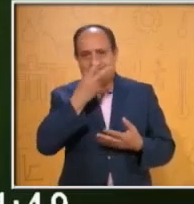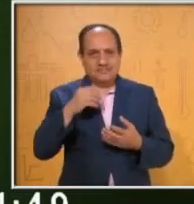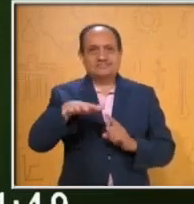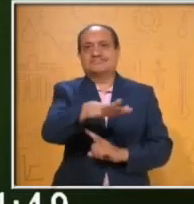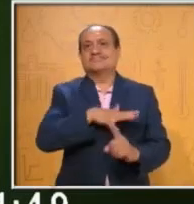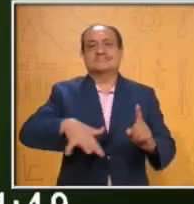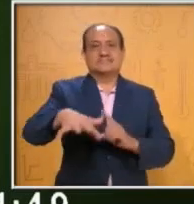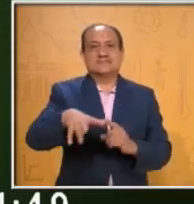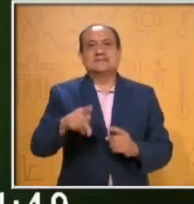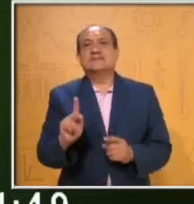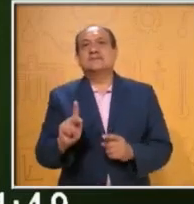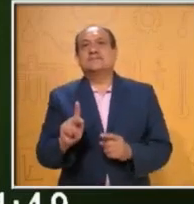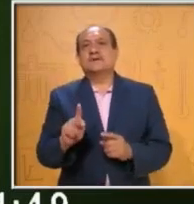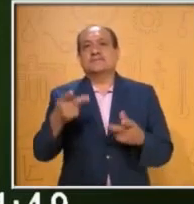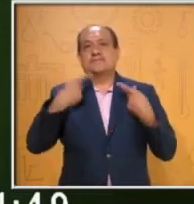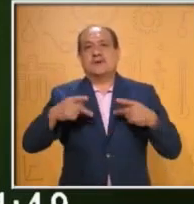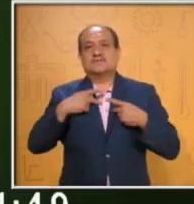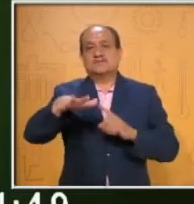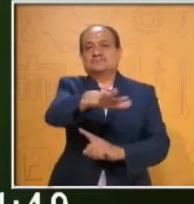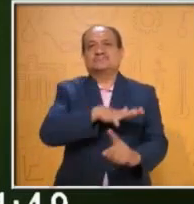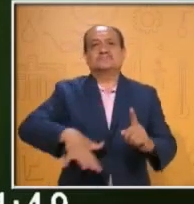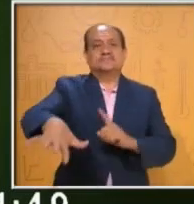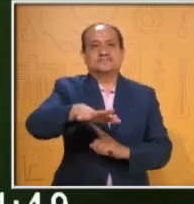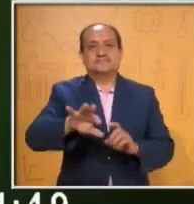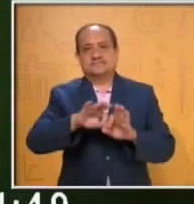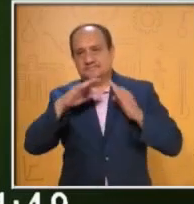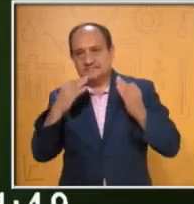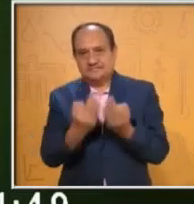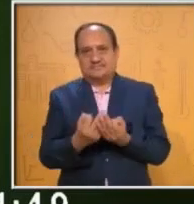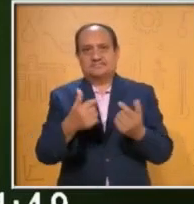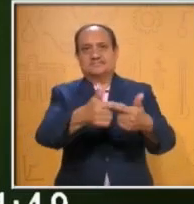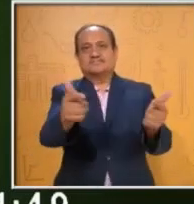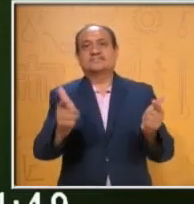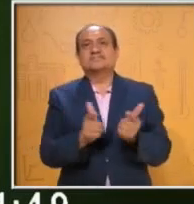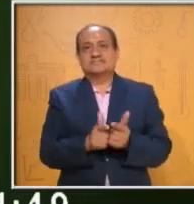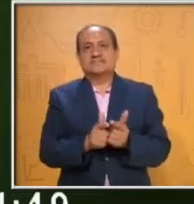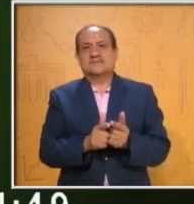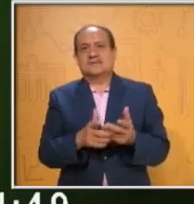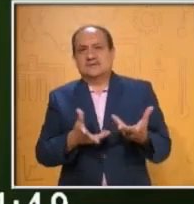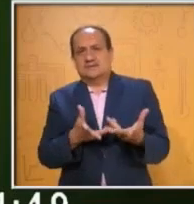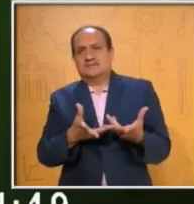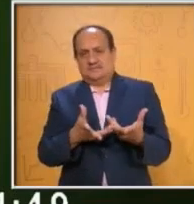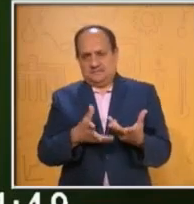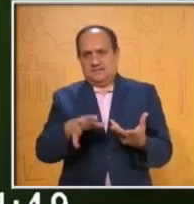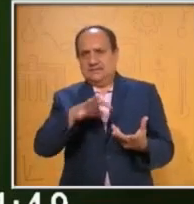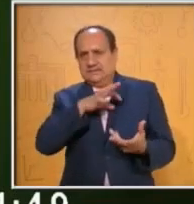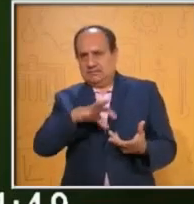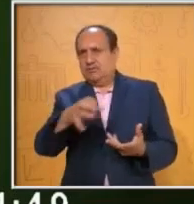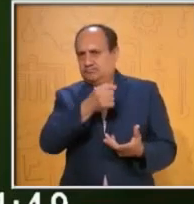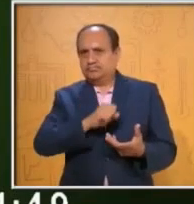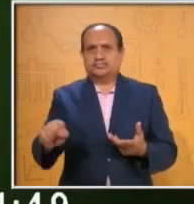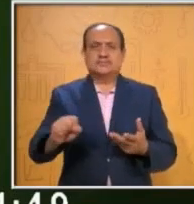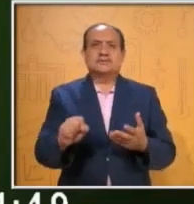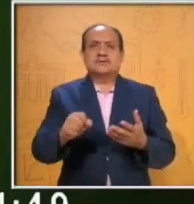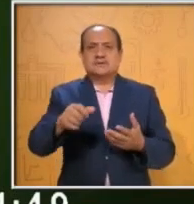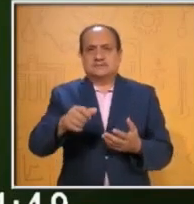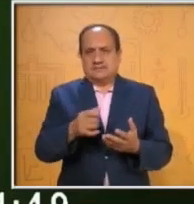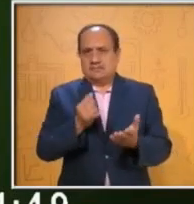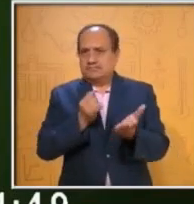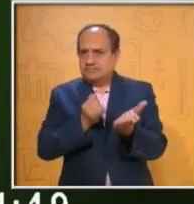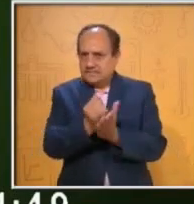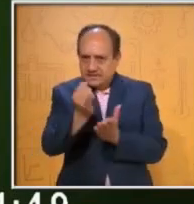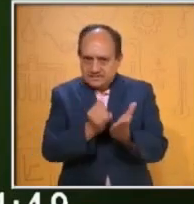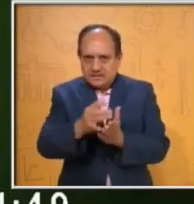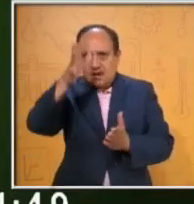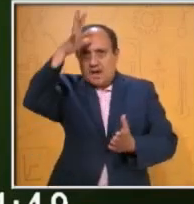pero implican que las personas forman el grupo y sean capaces de establecer acuerdos y